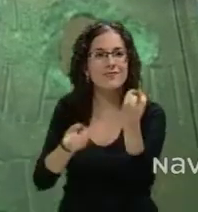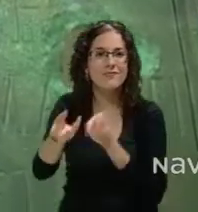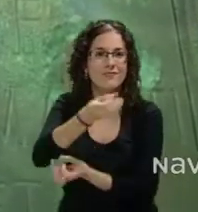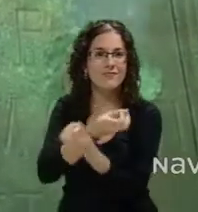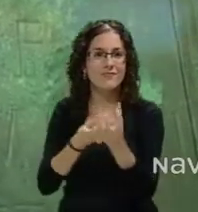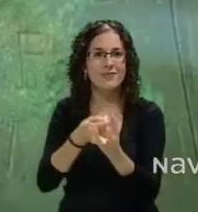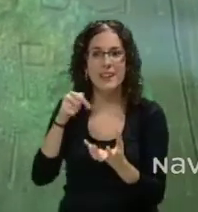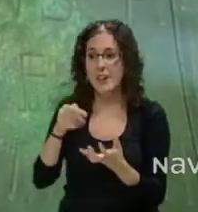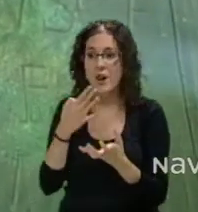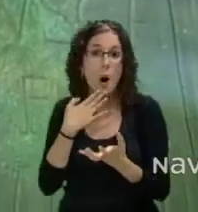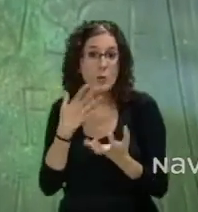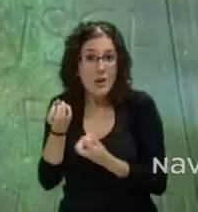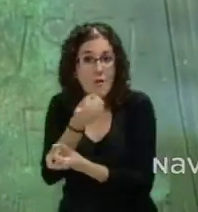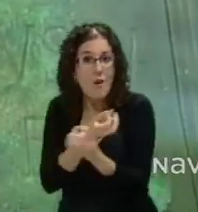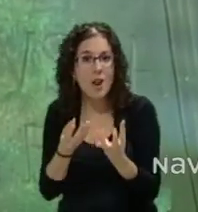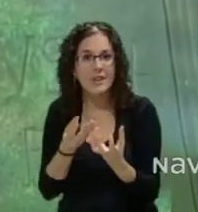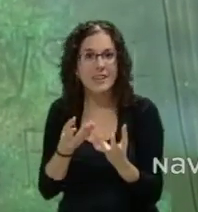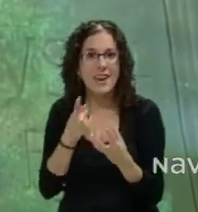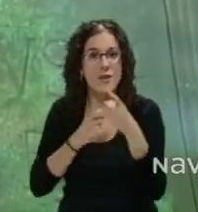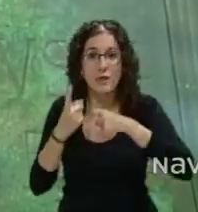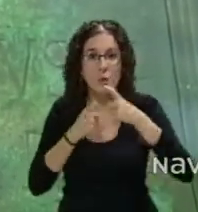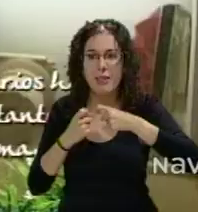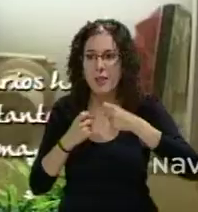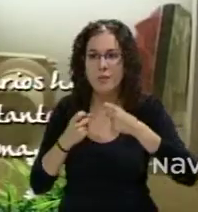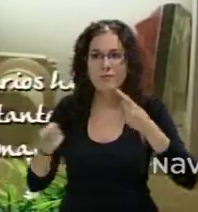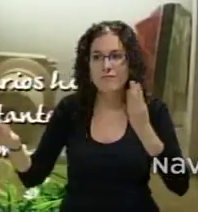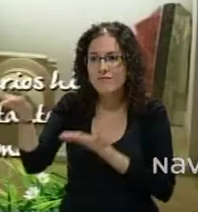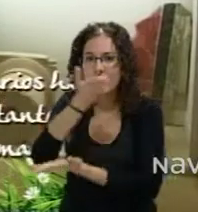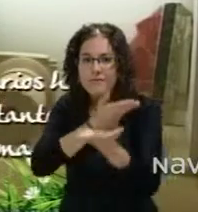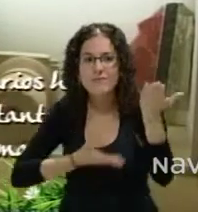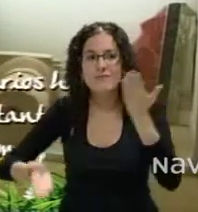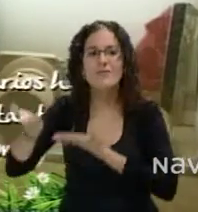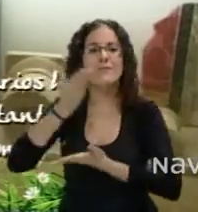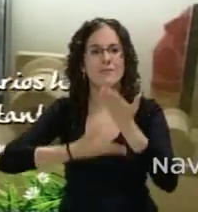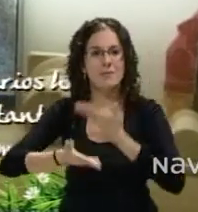hacen foros de intercambio de yacimientos, de intercambio